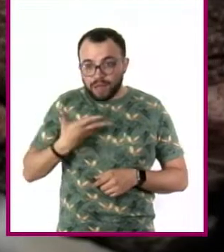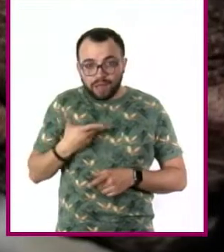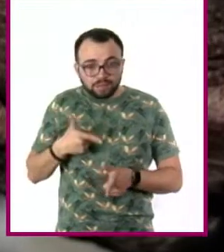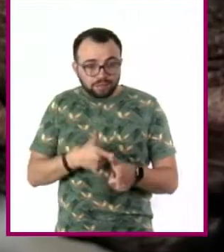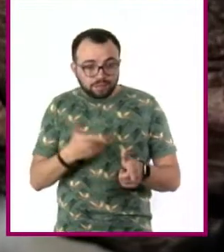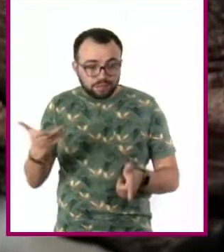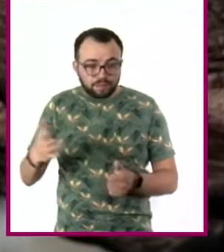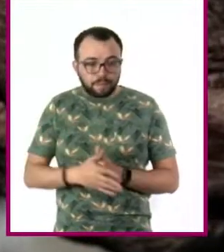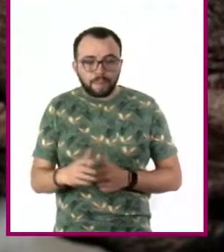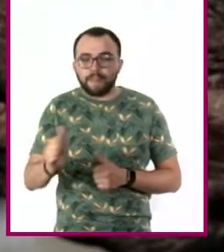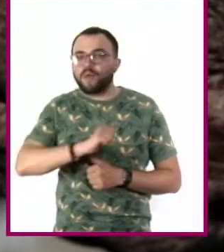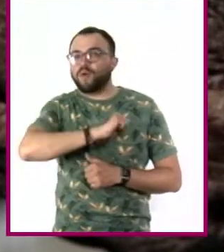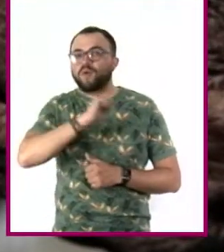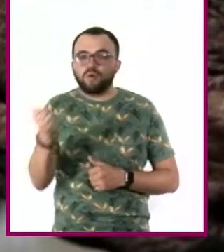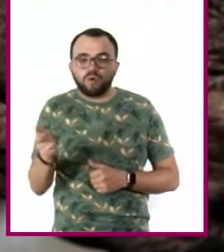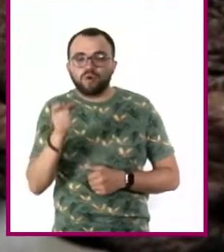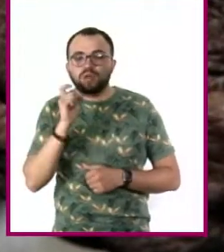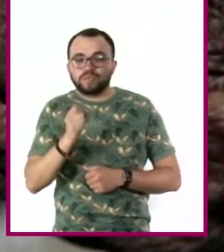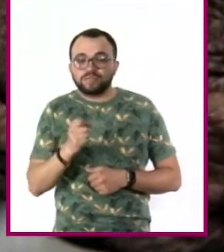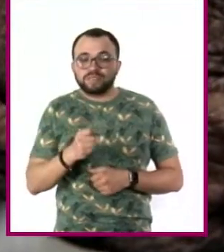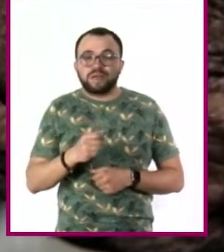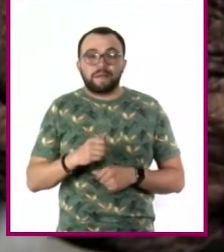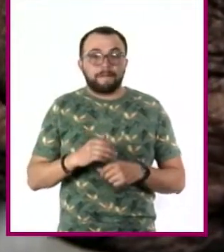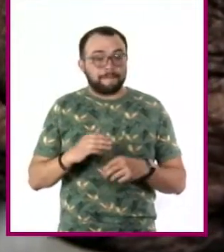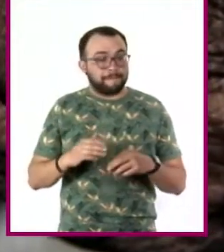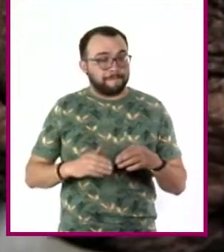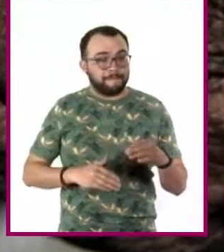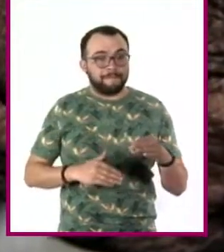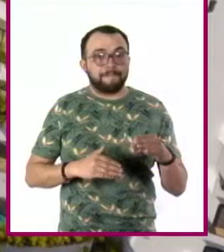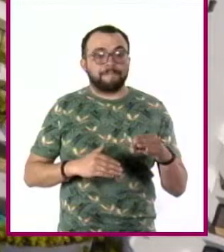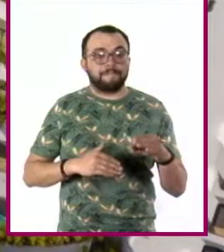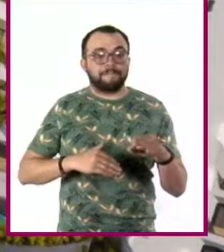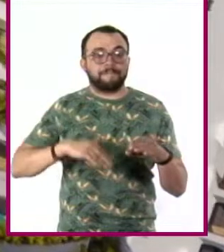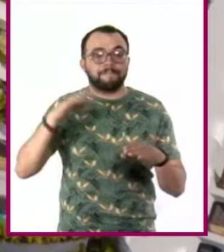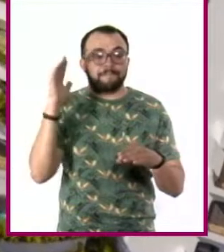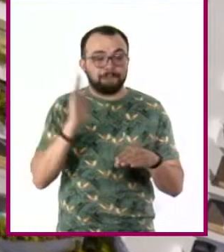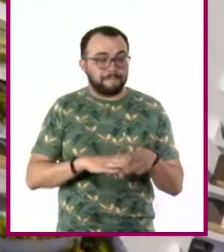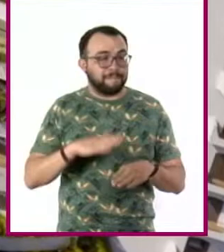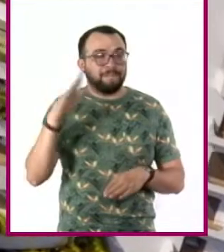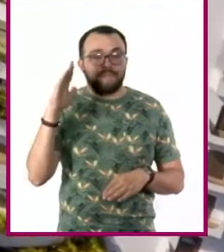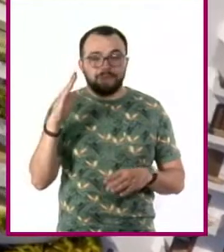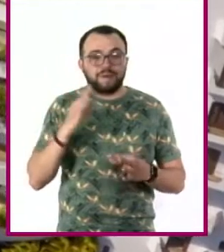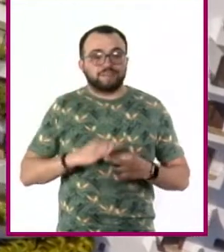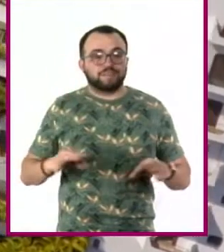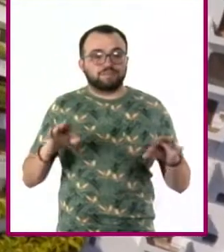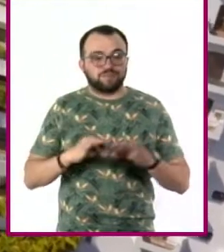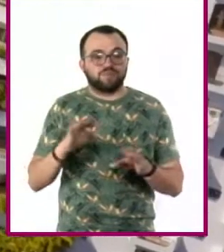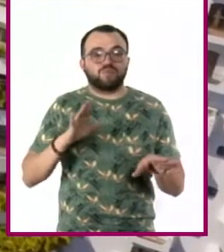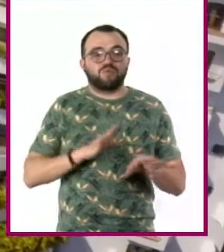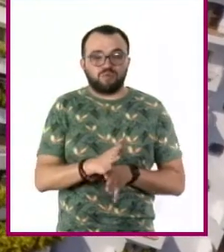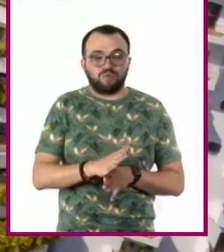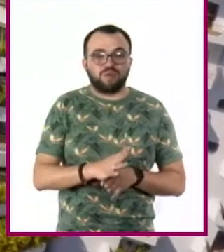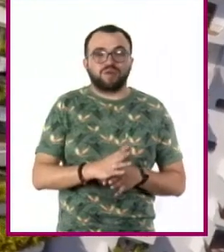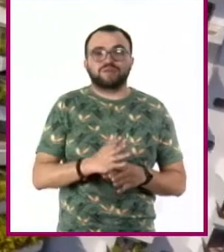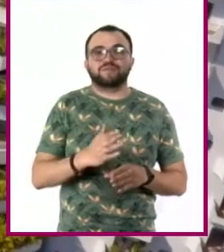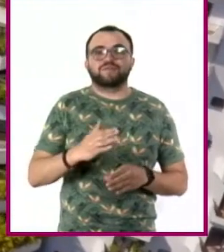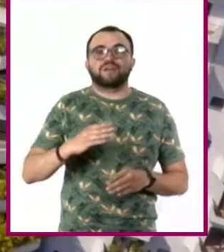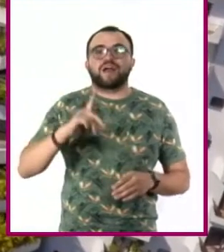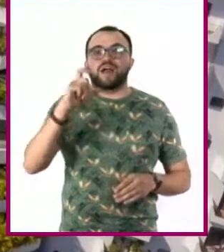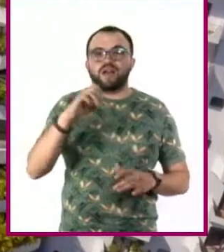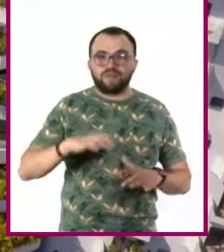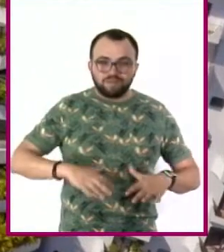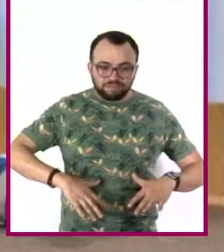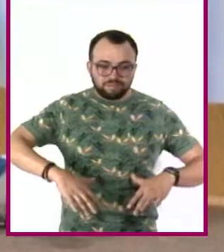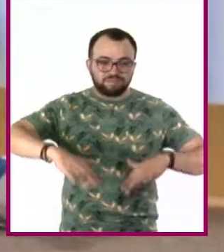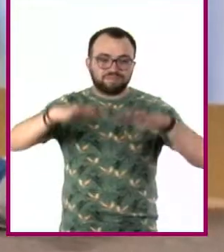otro son cada vez más importantes los desastres, ¿no? Por una parte tenemos inundaciones, por